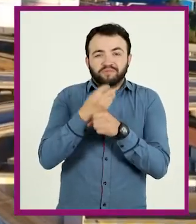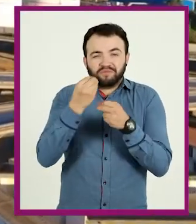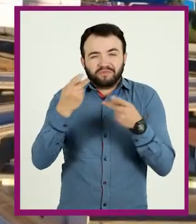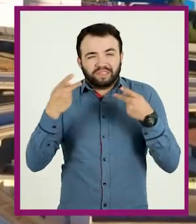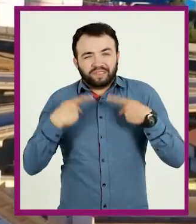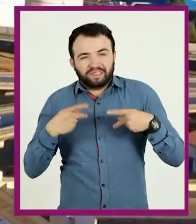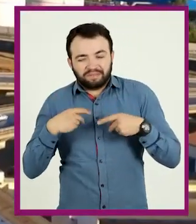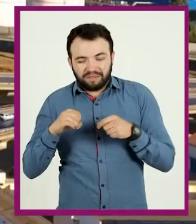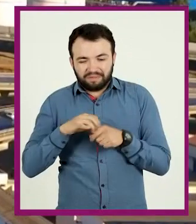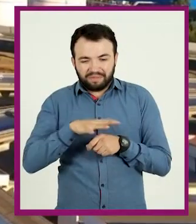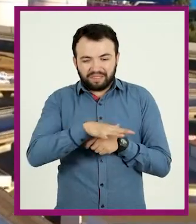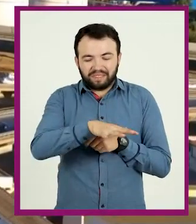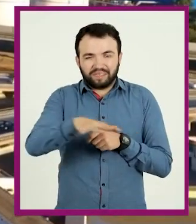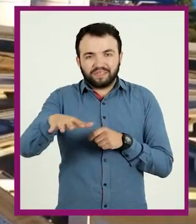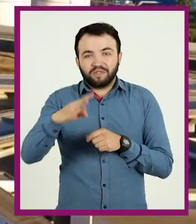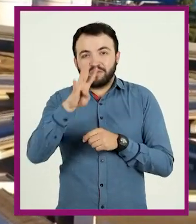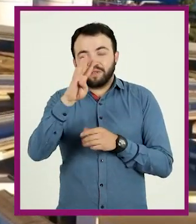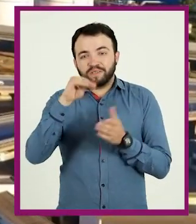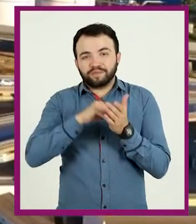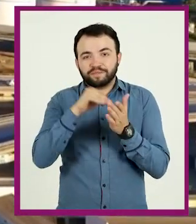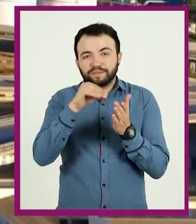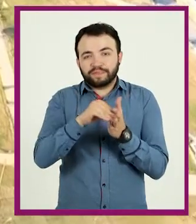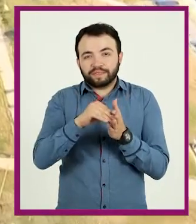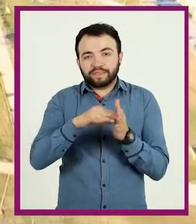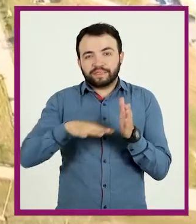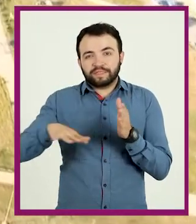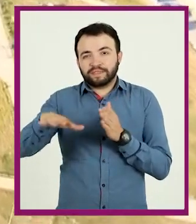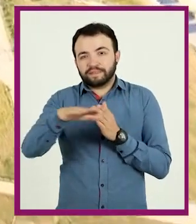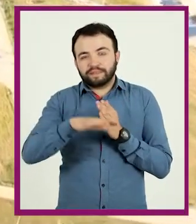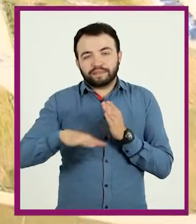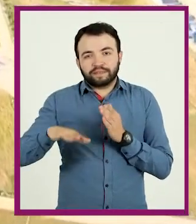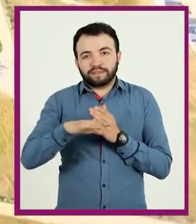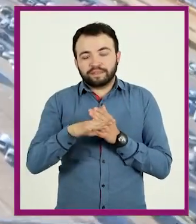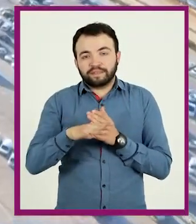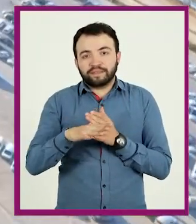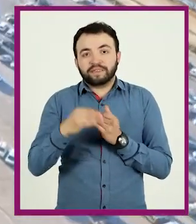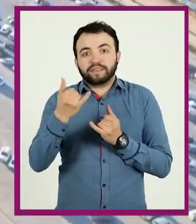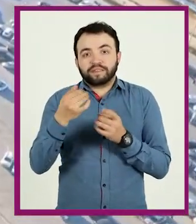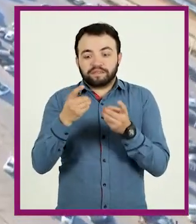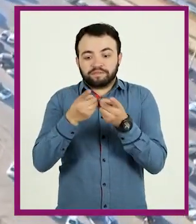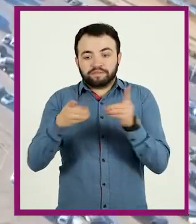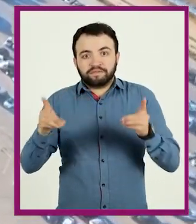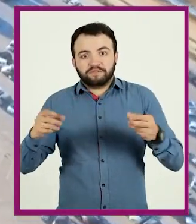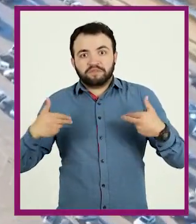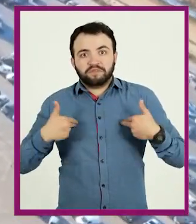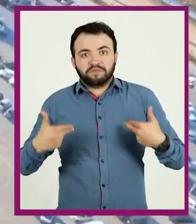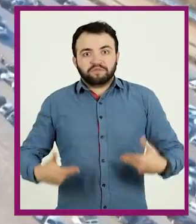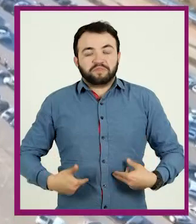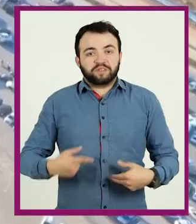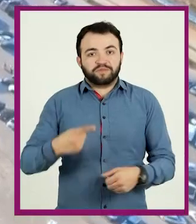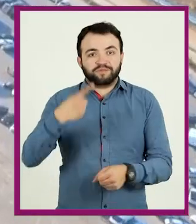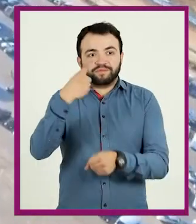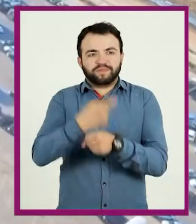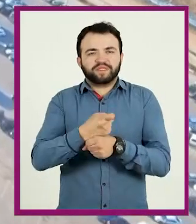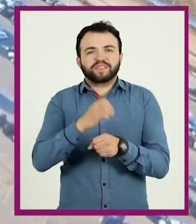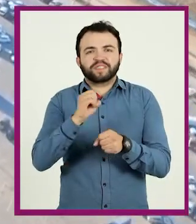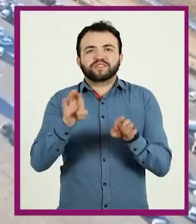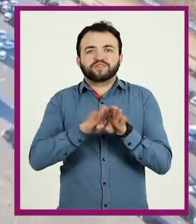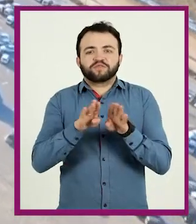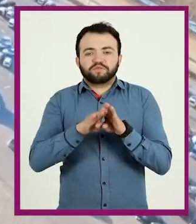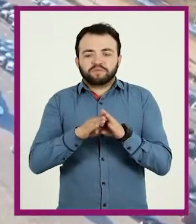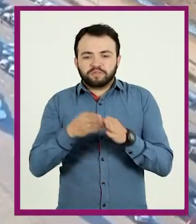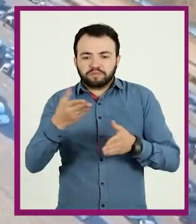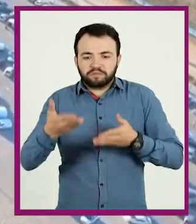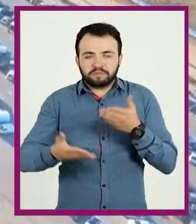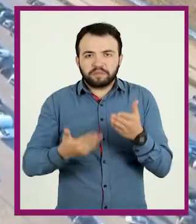44 millones de habitantes, y el número 1 en términos del Índice de Desarrollo Humano, cuyo propósito es evaluar el